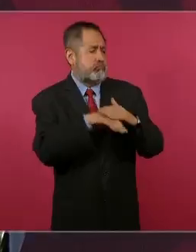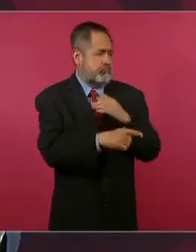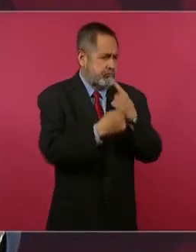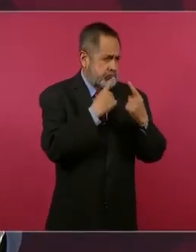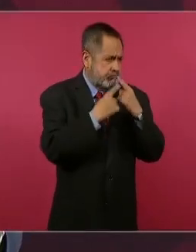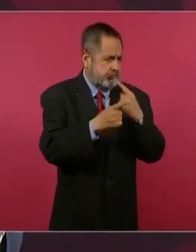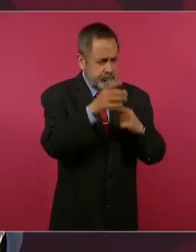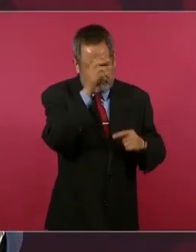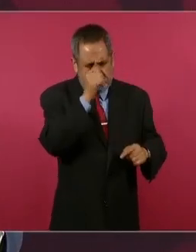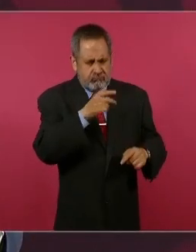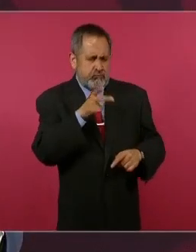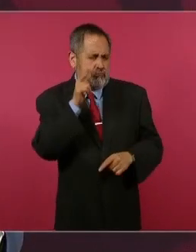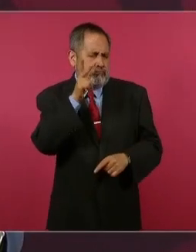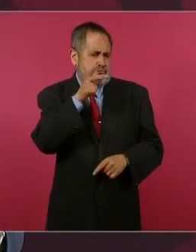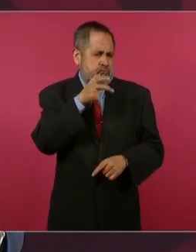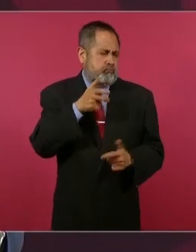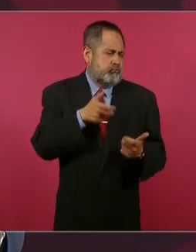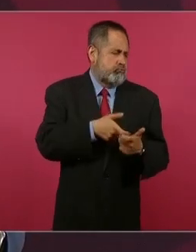buenos vinos,